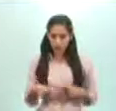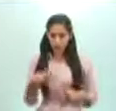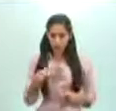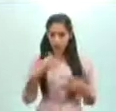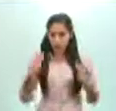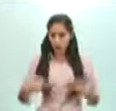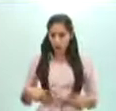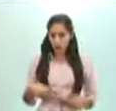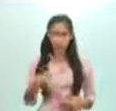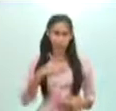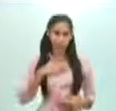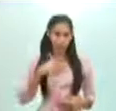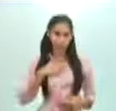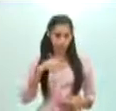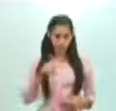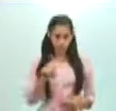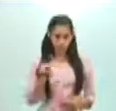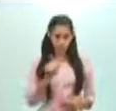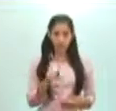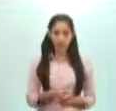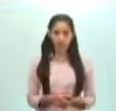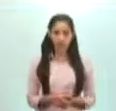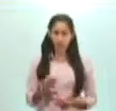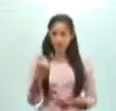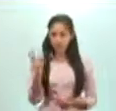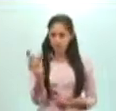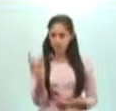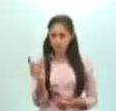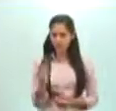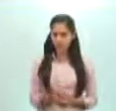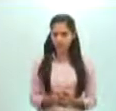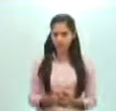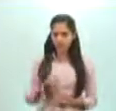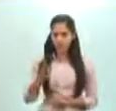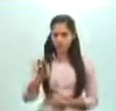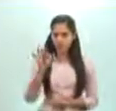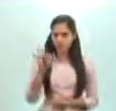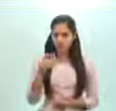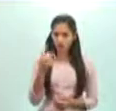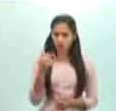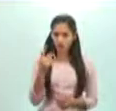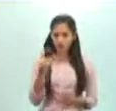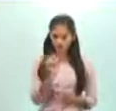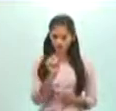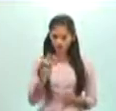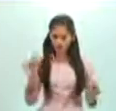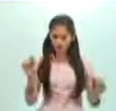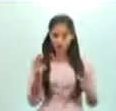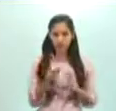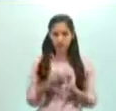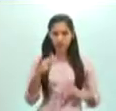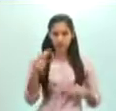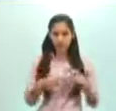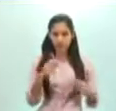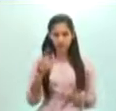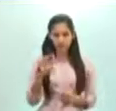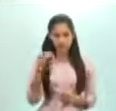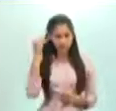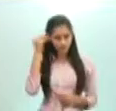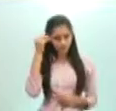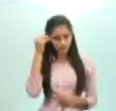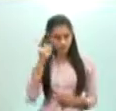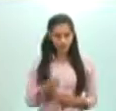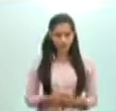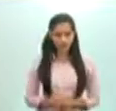tuyo también. De esta primera estrofa, vamos a escoger uno de los versos para hacer un pequeño análisis.